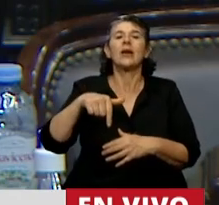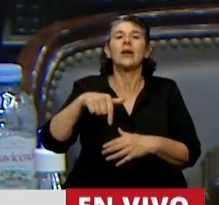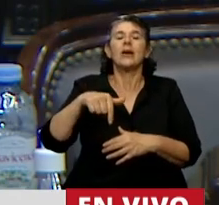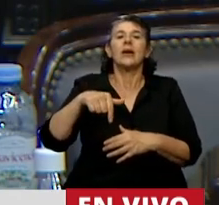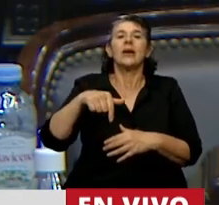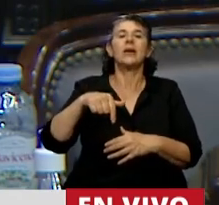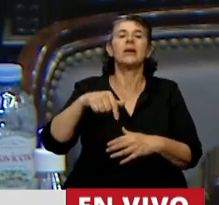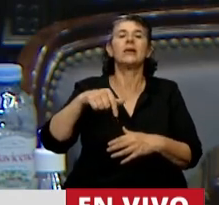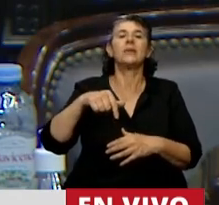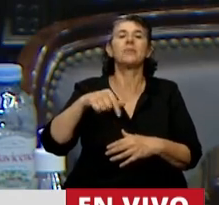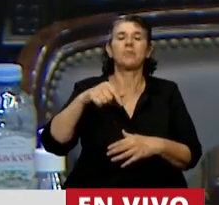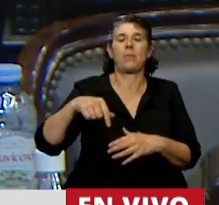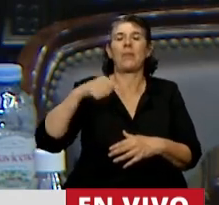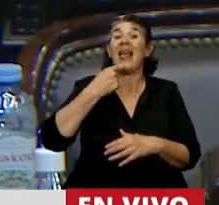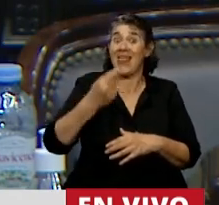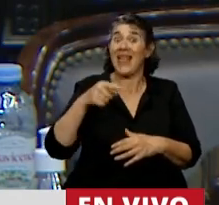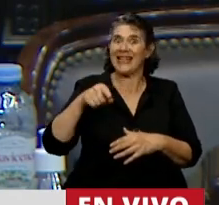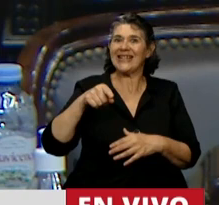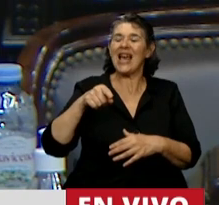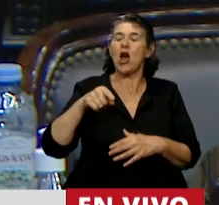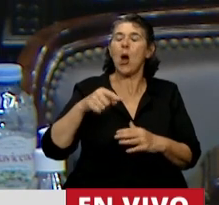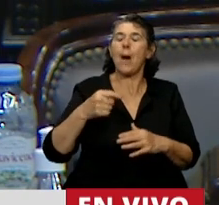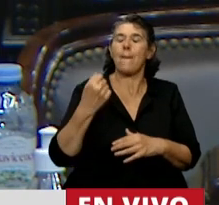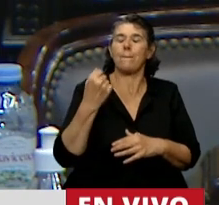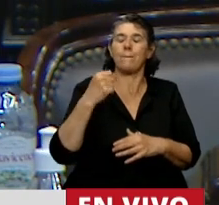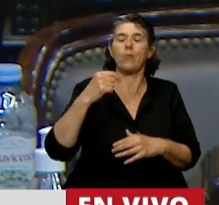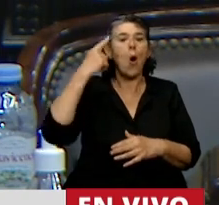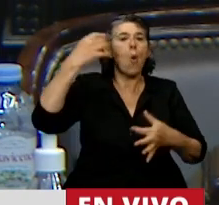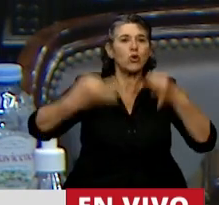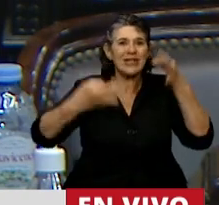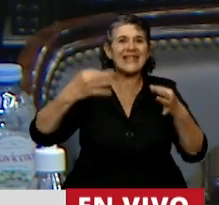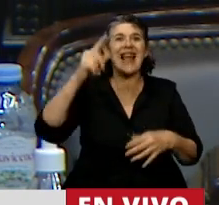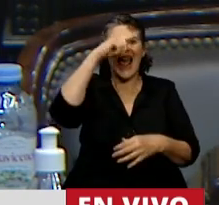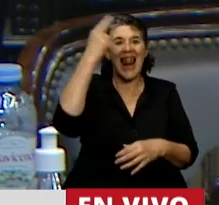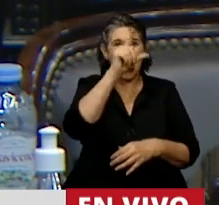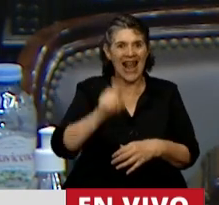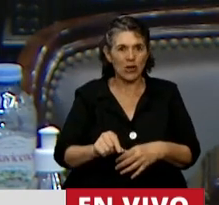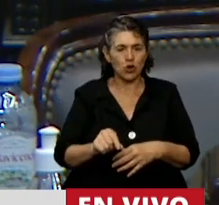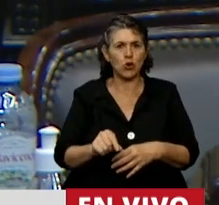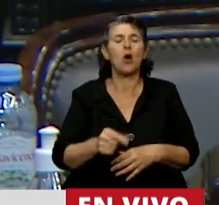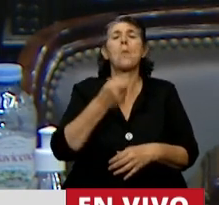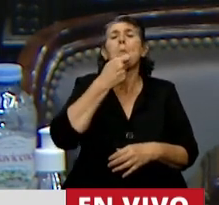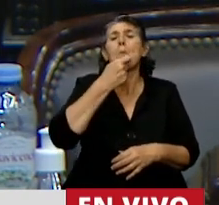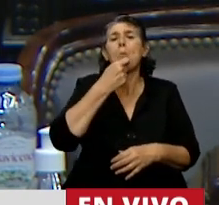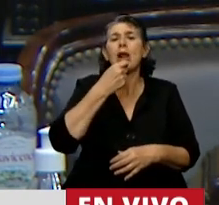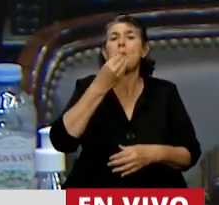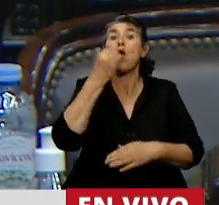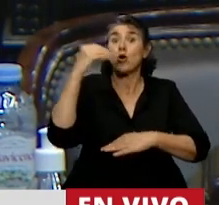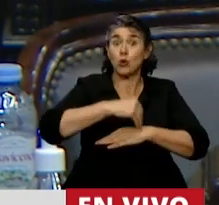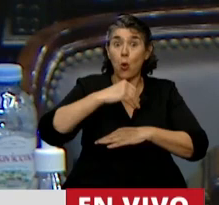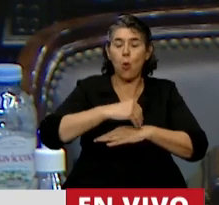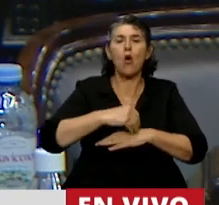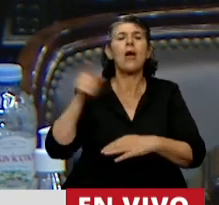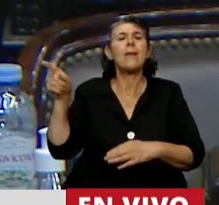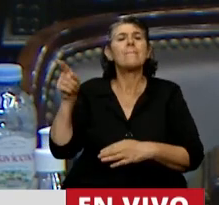doctrina de la Corte Suprema de Justicia de la Nación, en un caso que es muy caro a la provincia del Chubut, el caso Fal, que